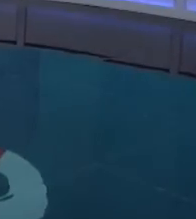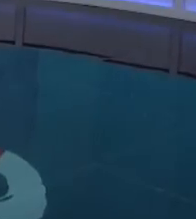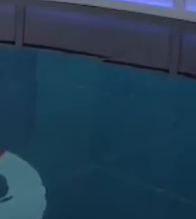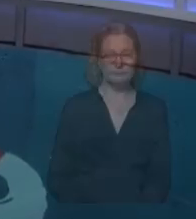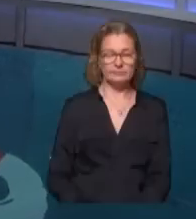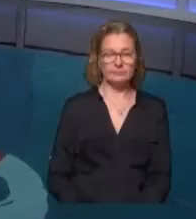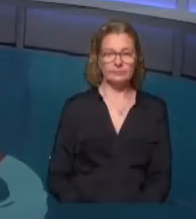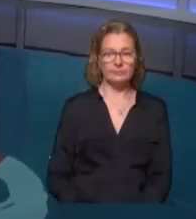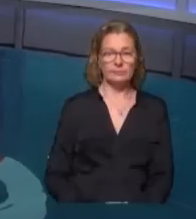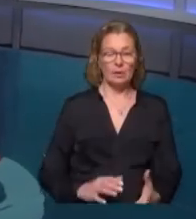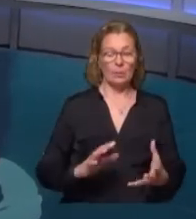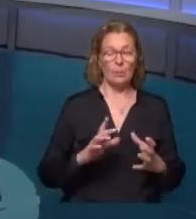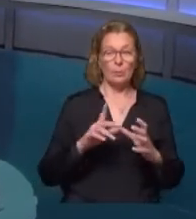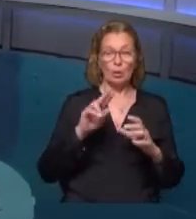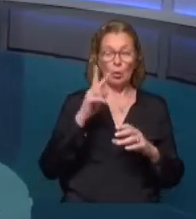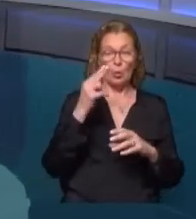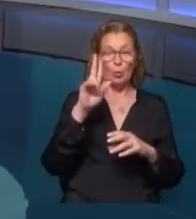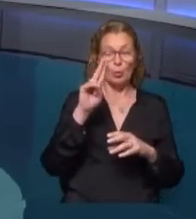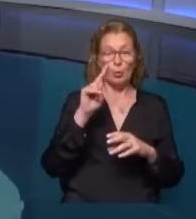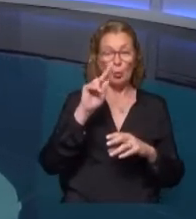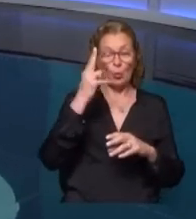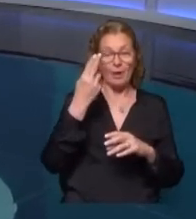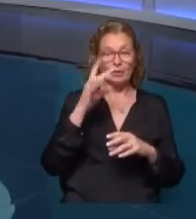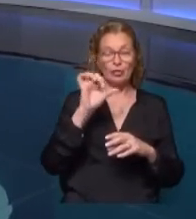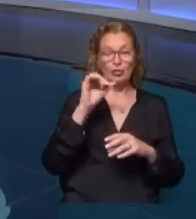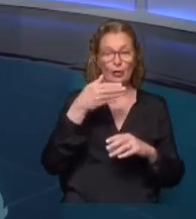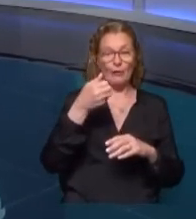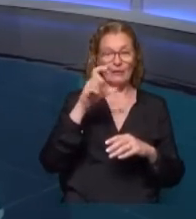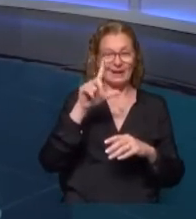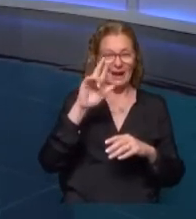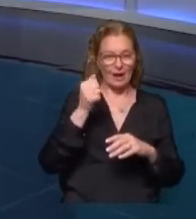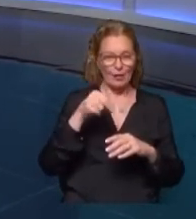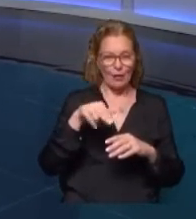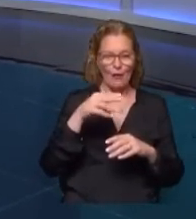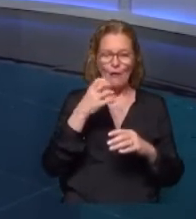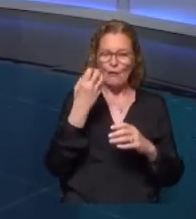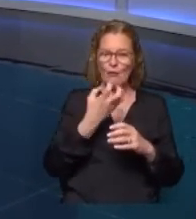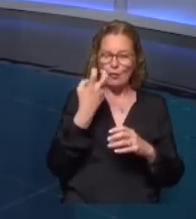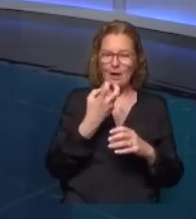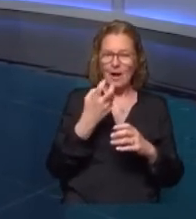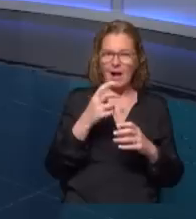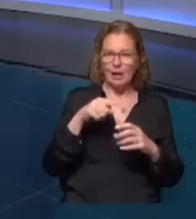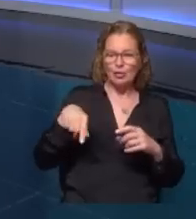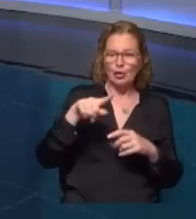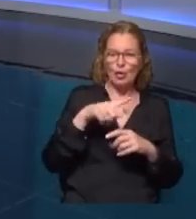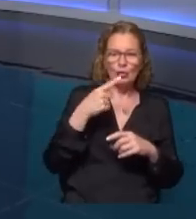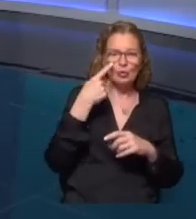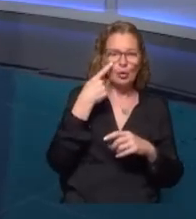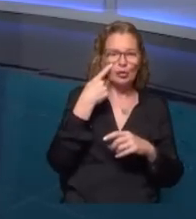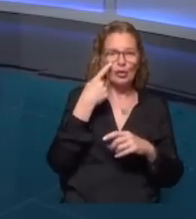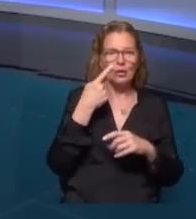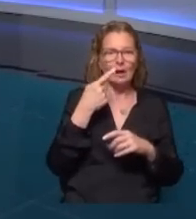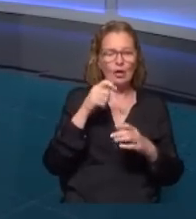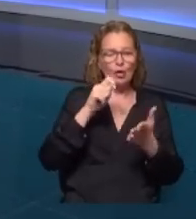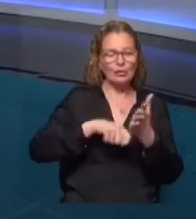el movimiento Uruguay soberano Busca una reforma constitucional que le permita a los ciudadanos conocer los detalles de los